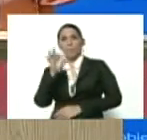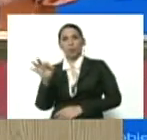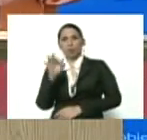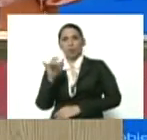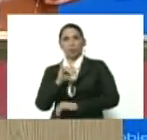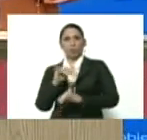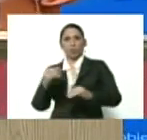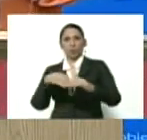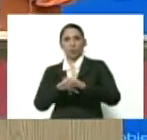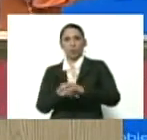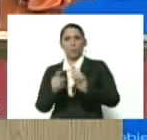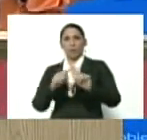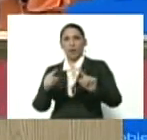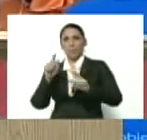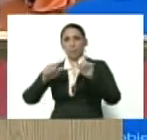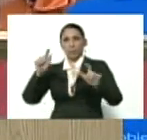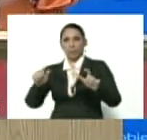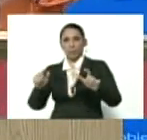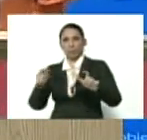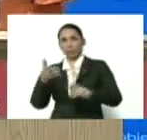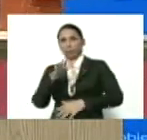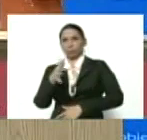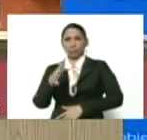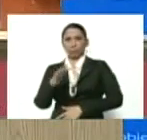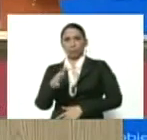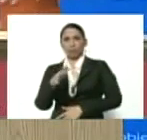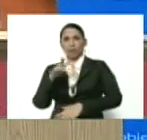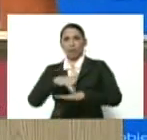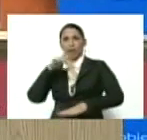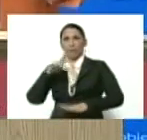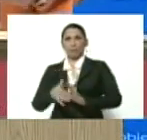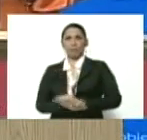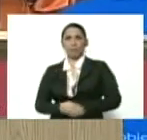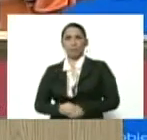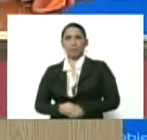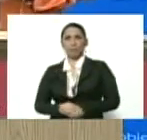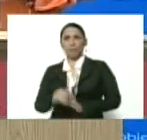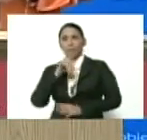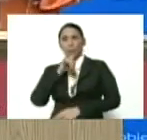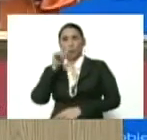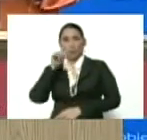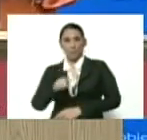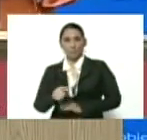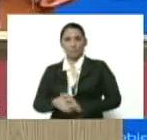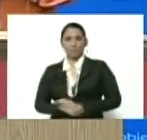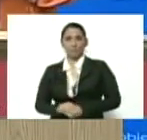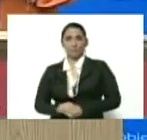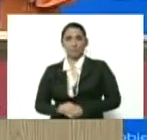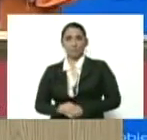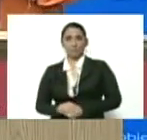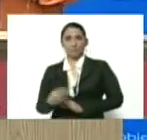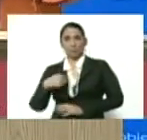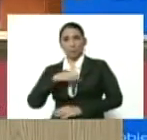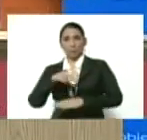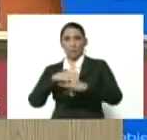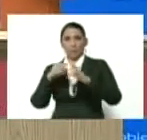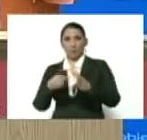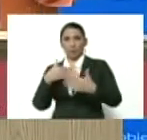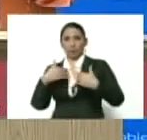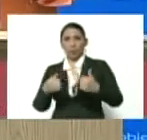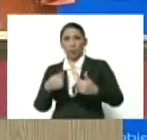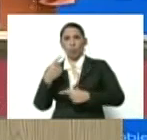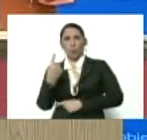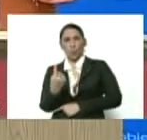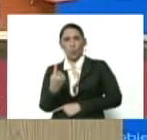está reservado para los casos moderados y graves. Informó también nuestro ministro que una